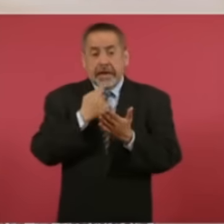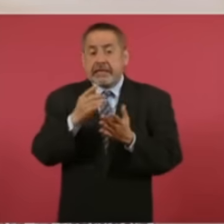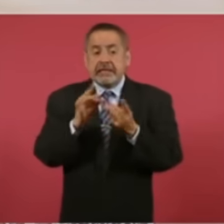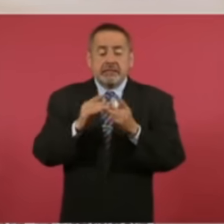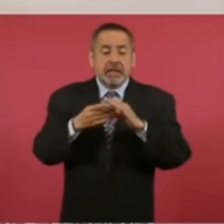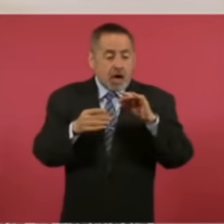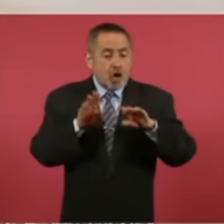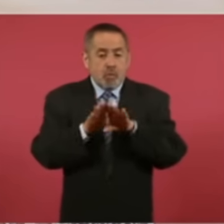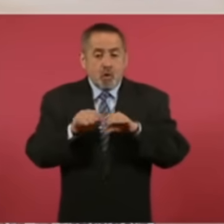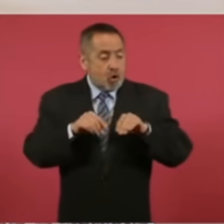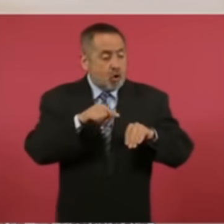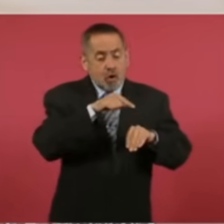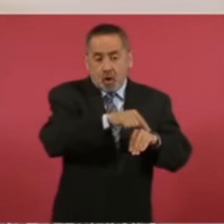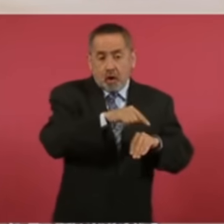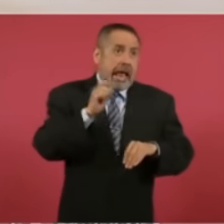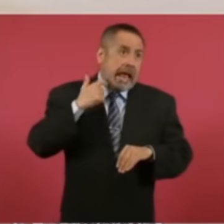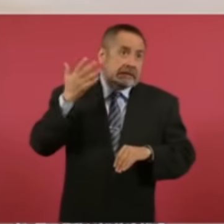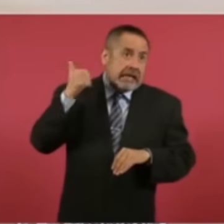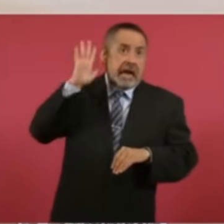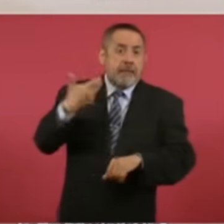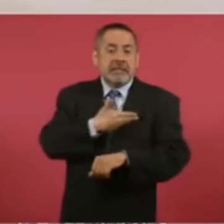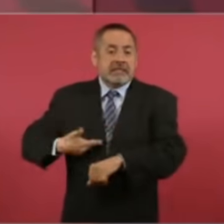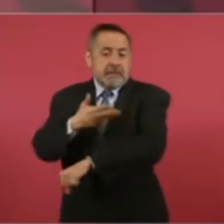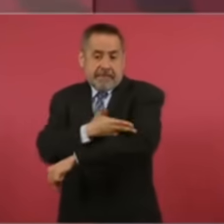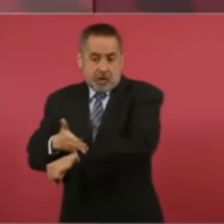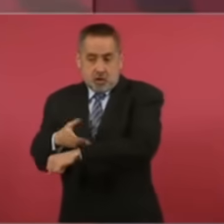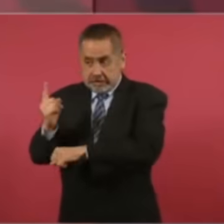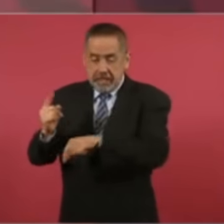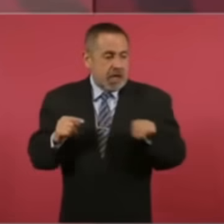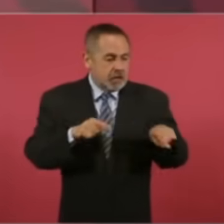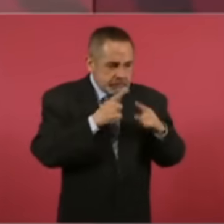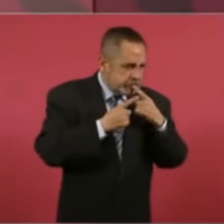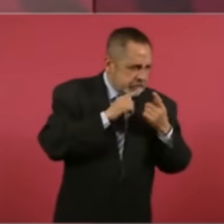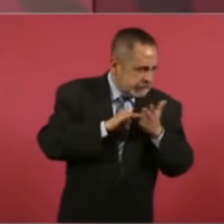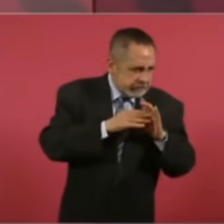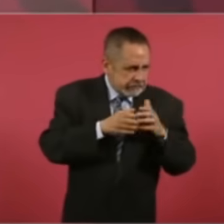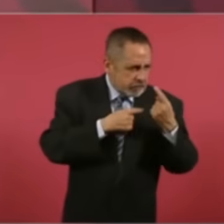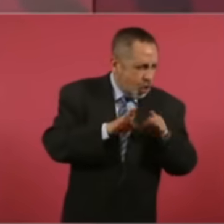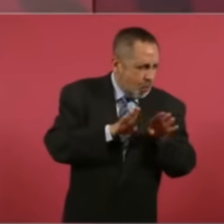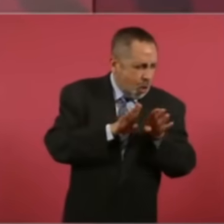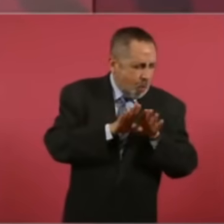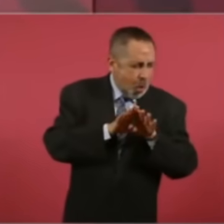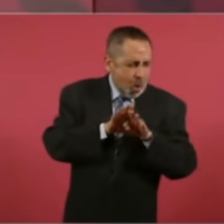gestando en contra del presidente Madero hasta su asesinato,